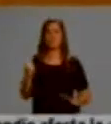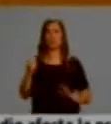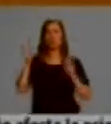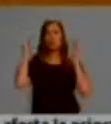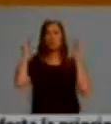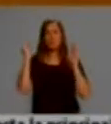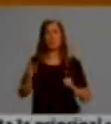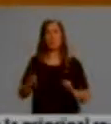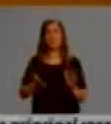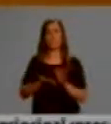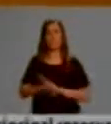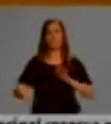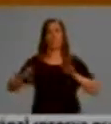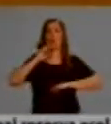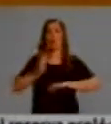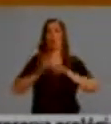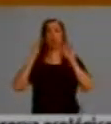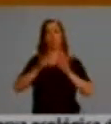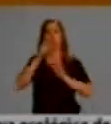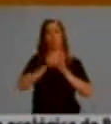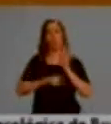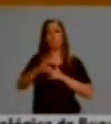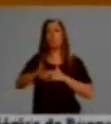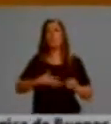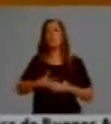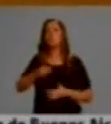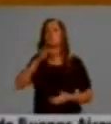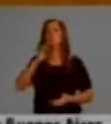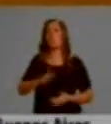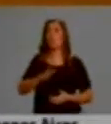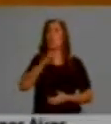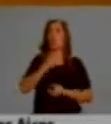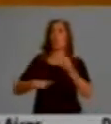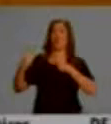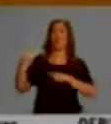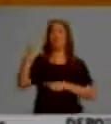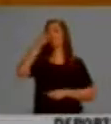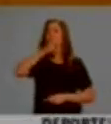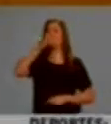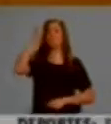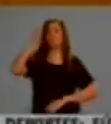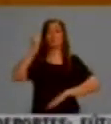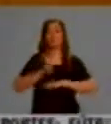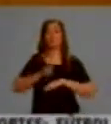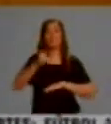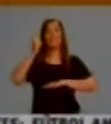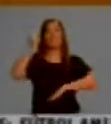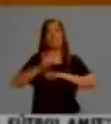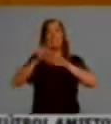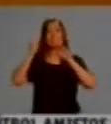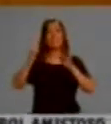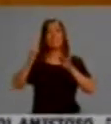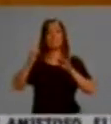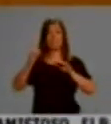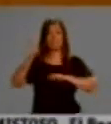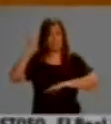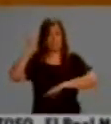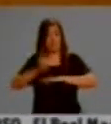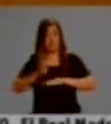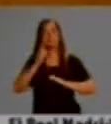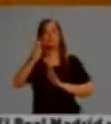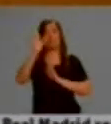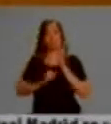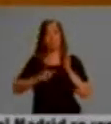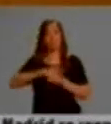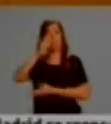propia doctrina del Tribunal Constitucional elaborada a raíz de recurrir a un magistrado en la sentencia del